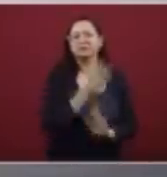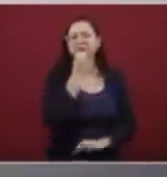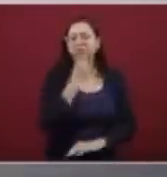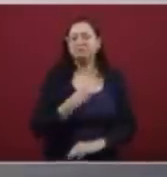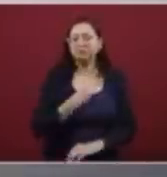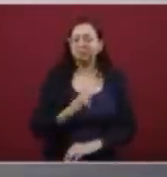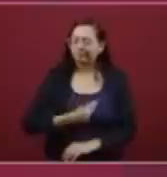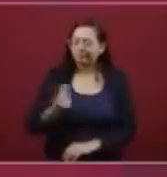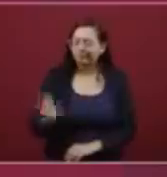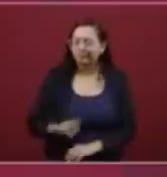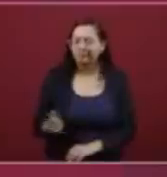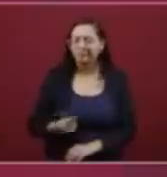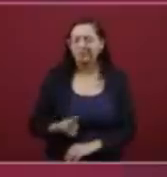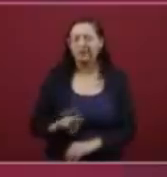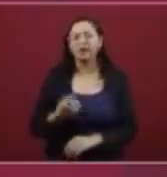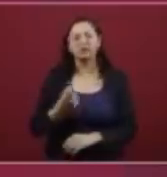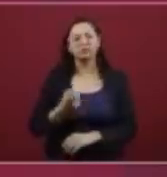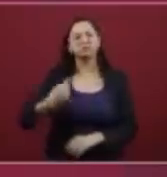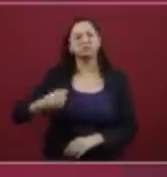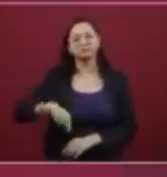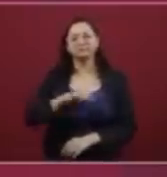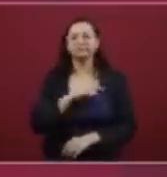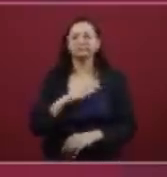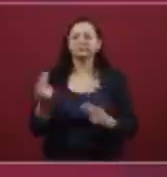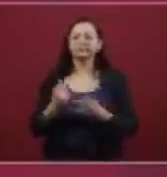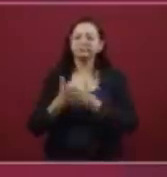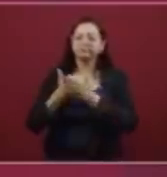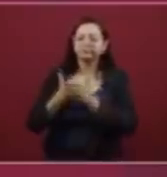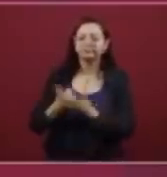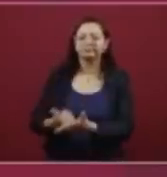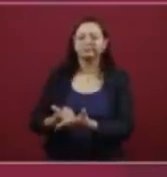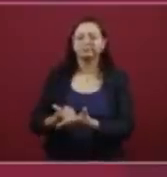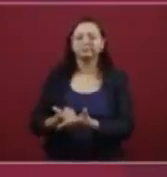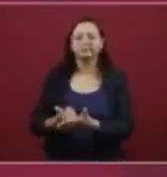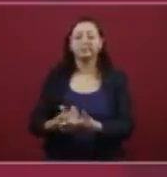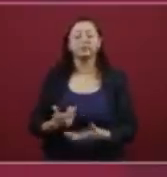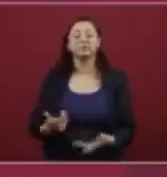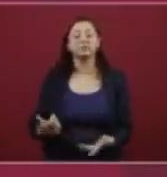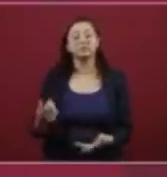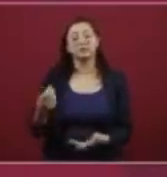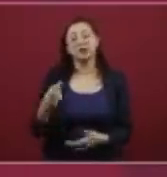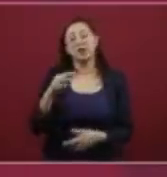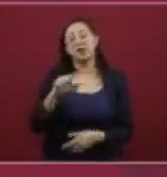Entonces, vamos a ayudar nosotros. La instrucción que tiene Marcelo Ebrard,